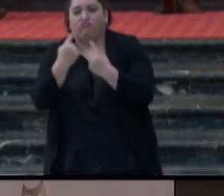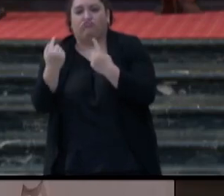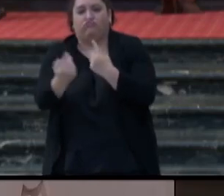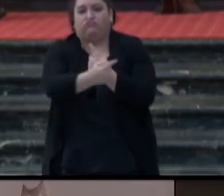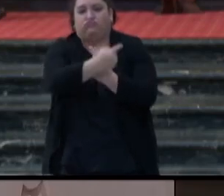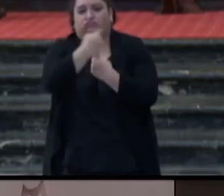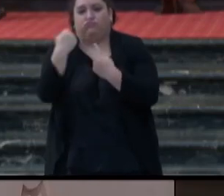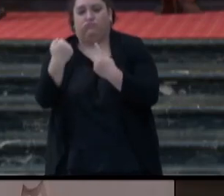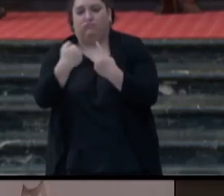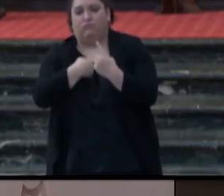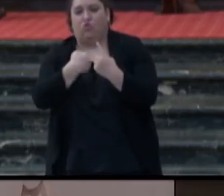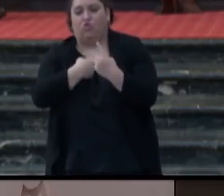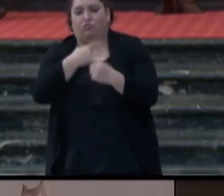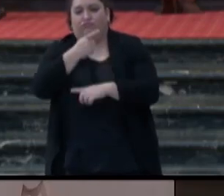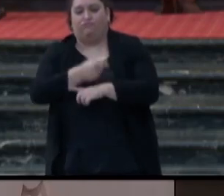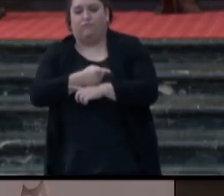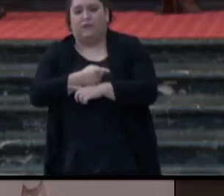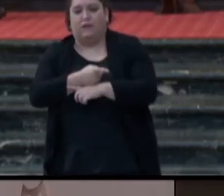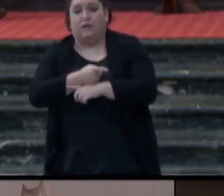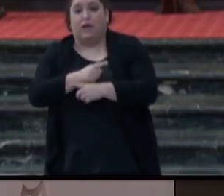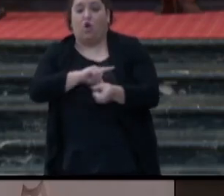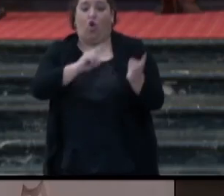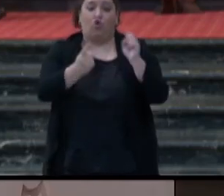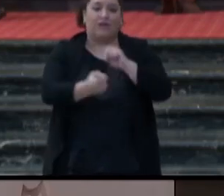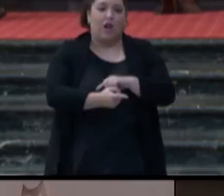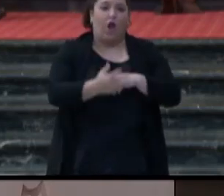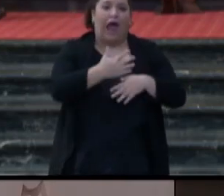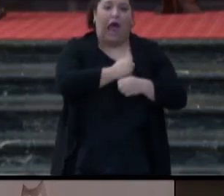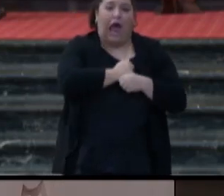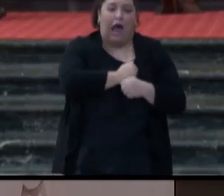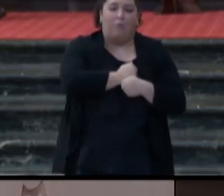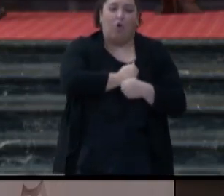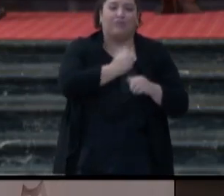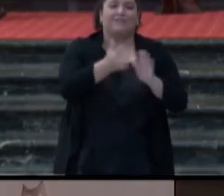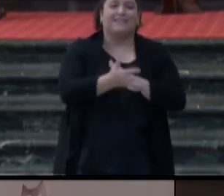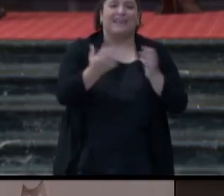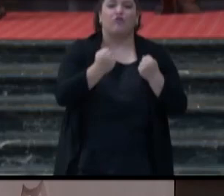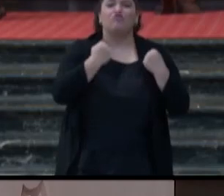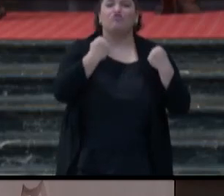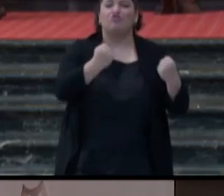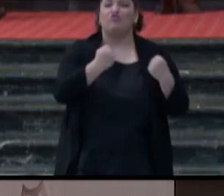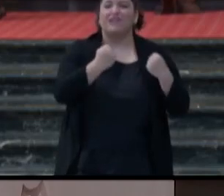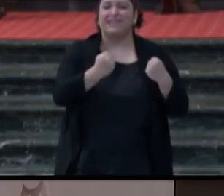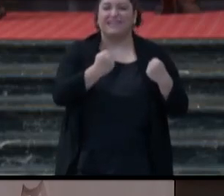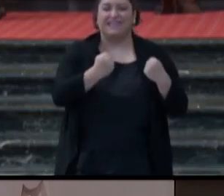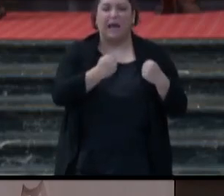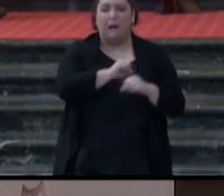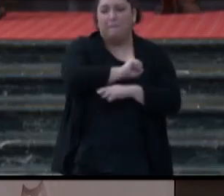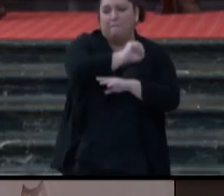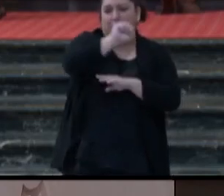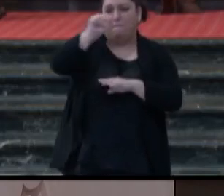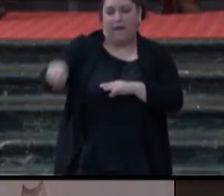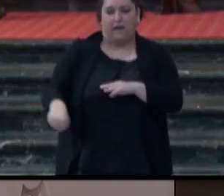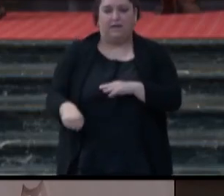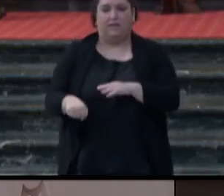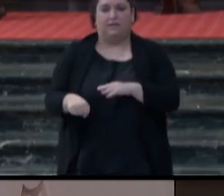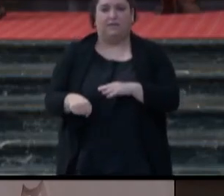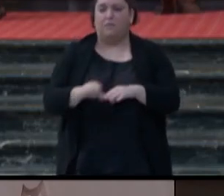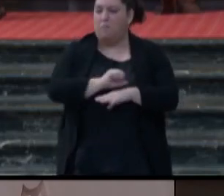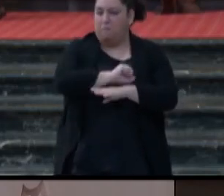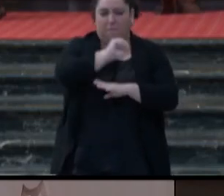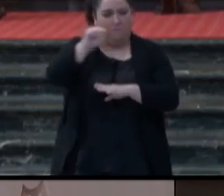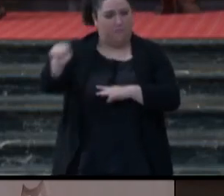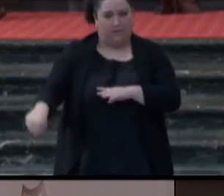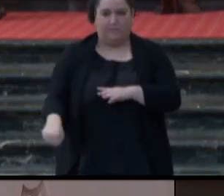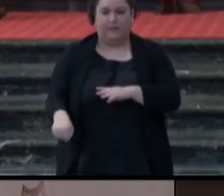mí por el contrario El amor es una fuerza potentísima más que la anterior más que la del egoísmo